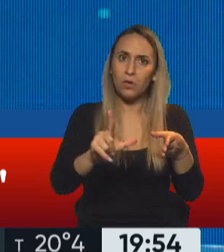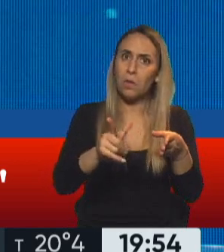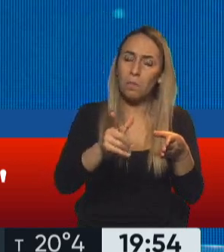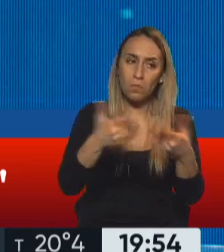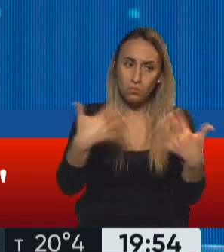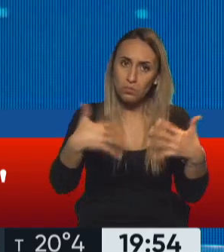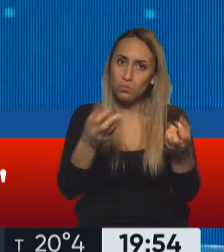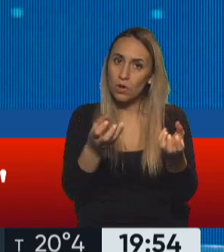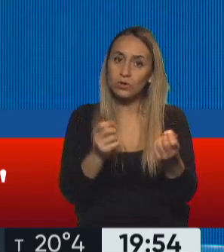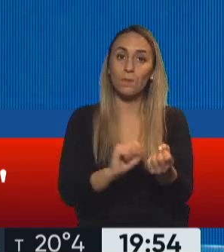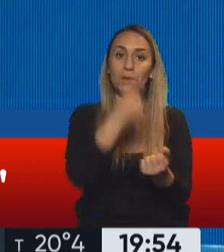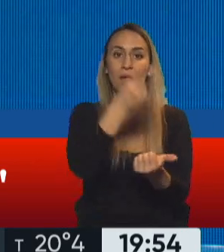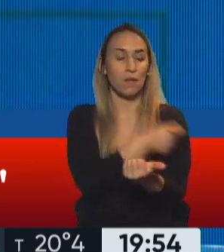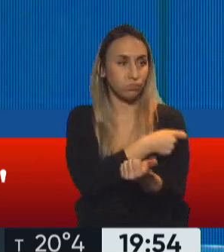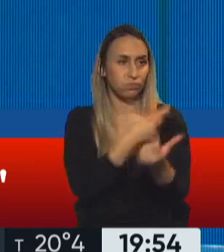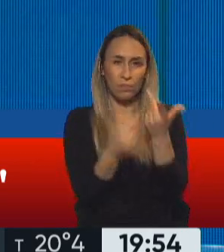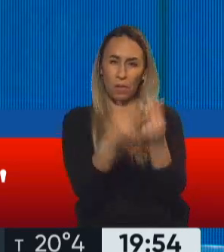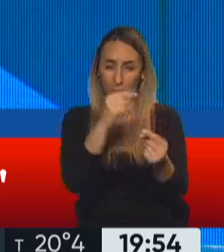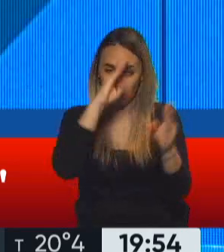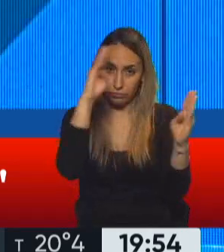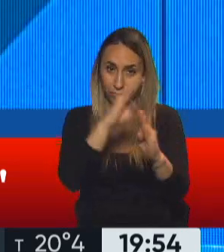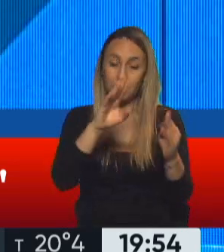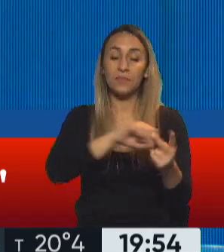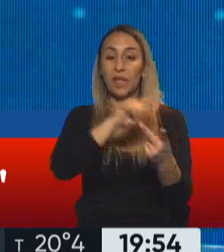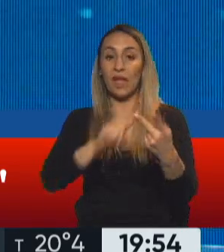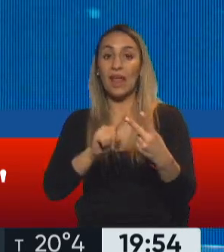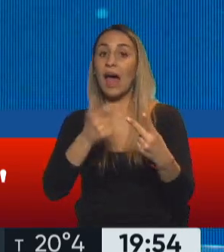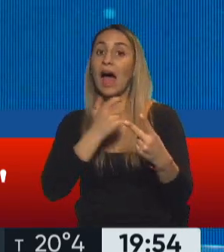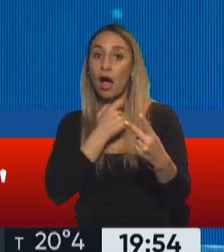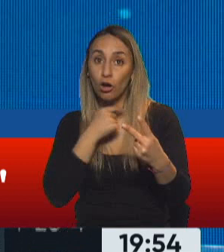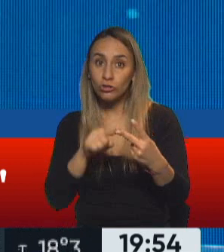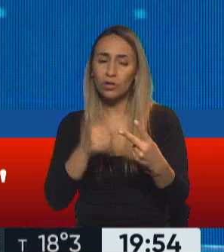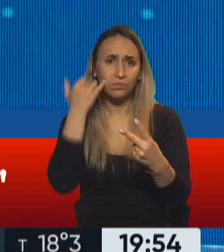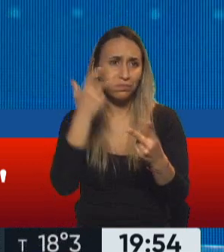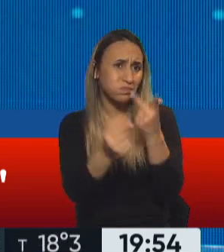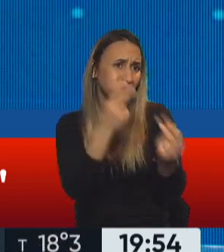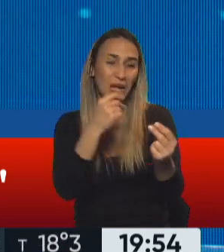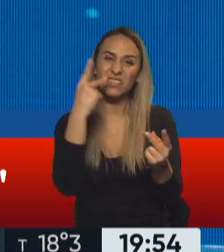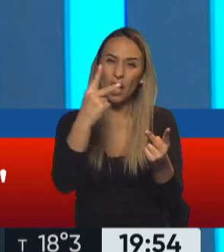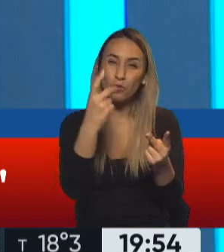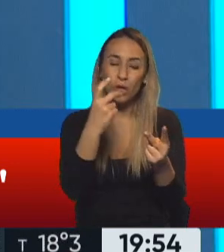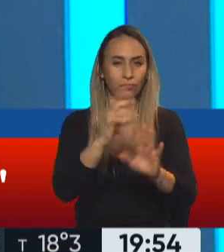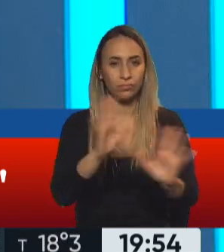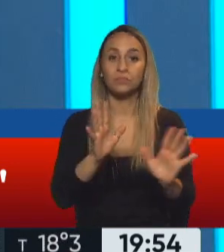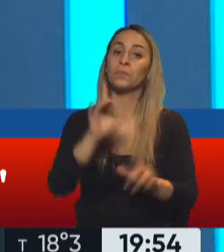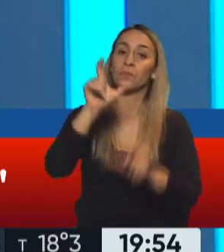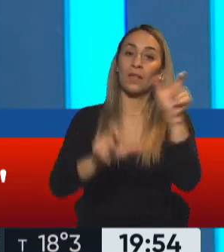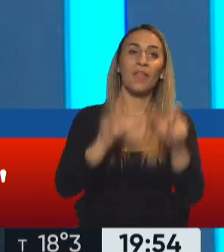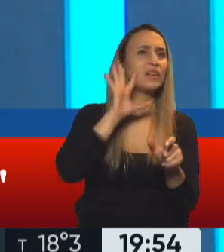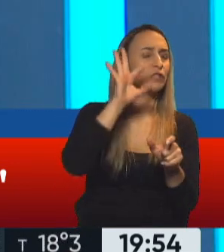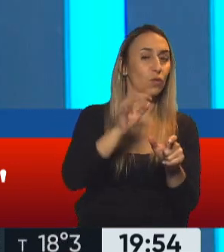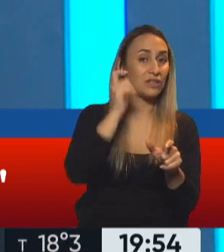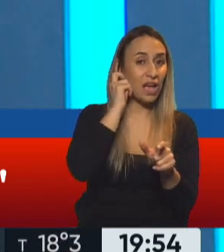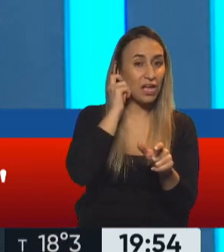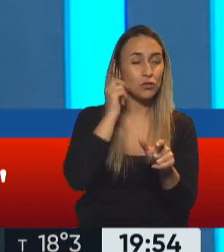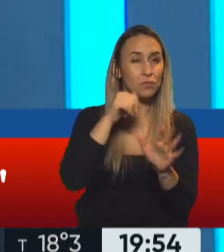este agosto se ve una buena cantidad de segundas dosis. ¿A qué sector hay que terminar de empujar? Los adultos mayores, los que tienen más de 50